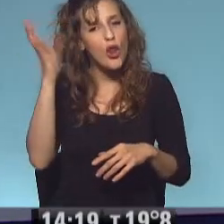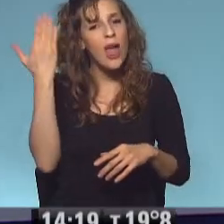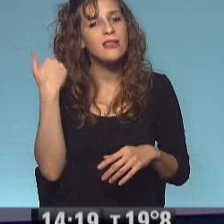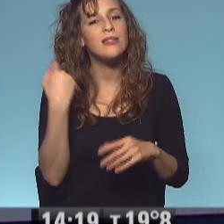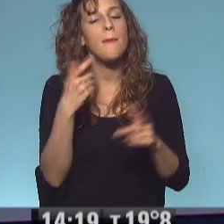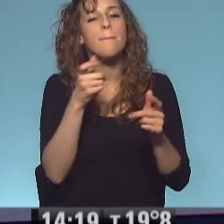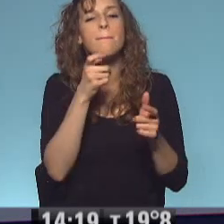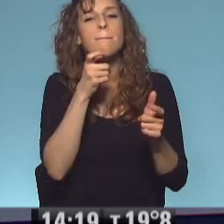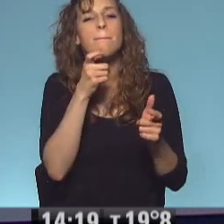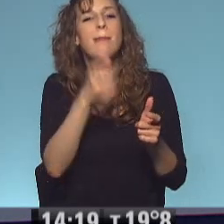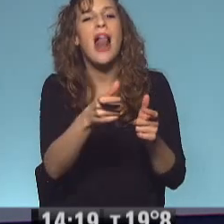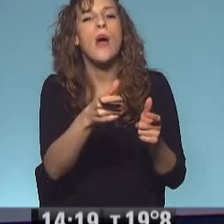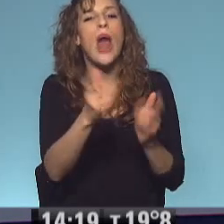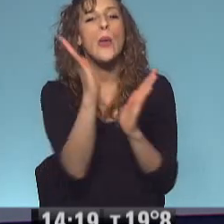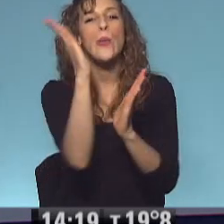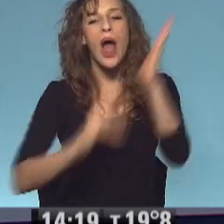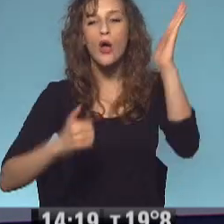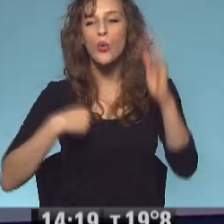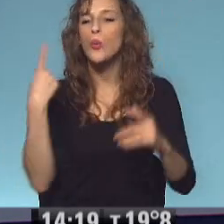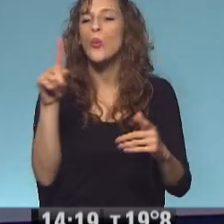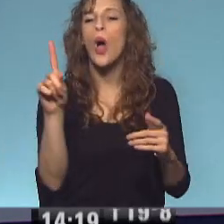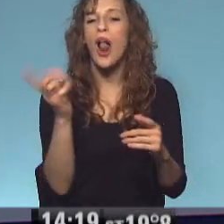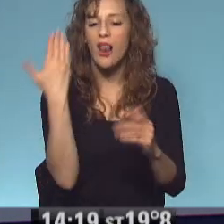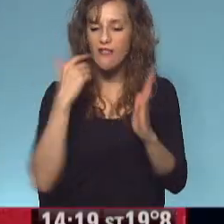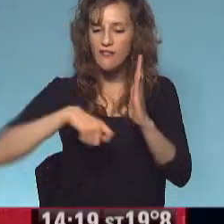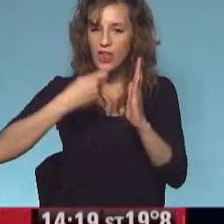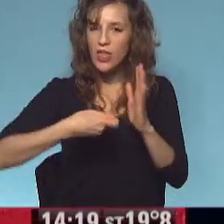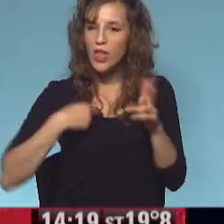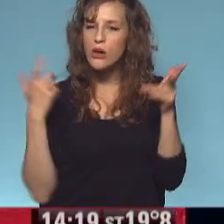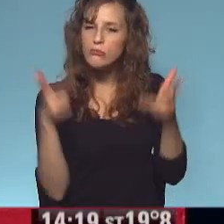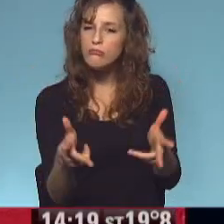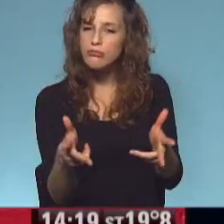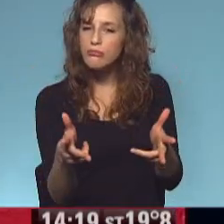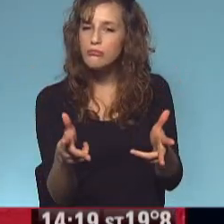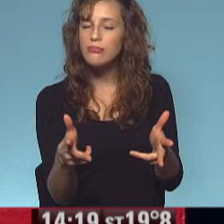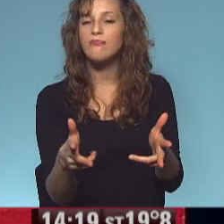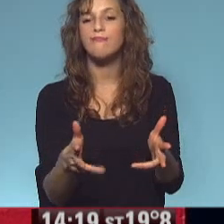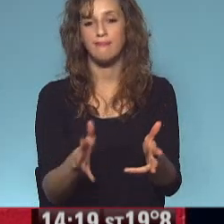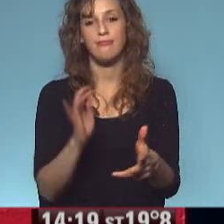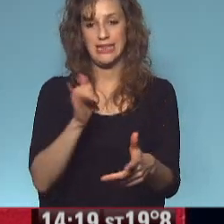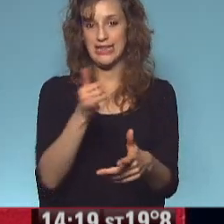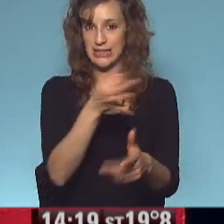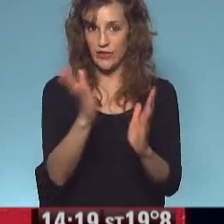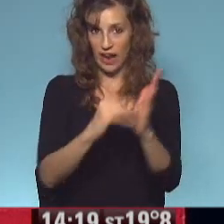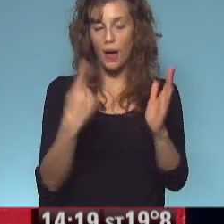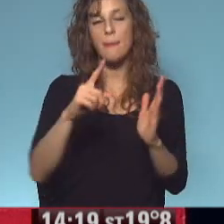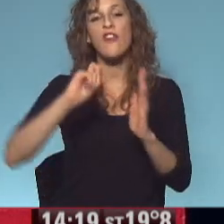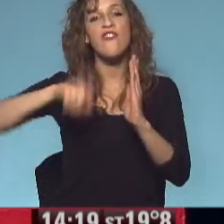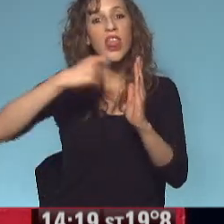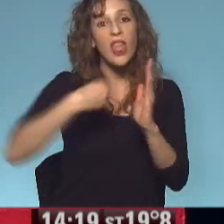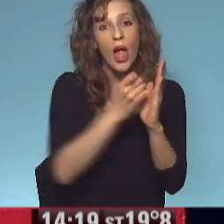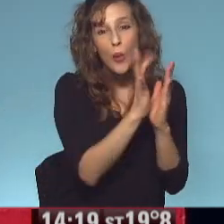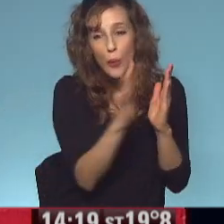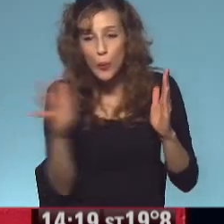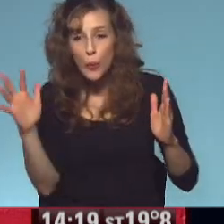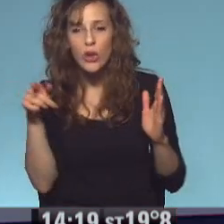Guardapolvo es una palabra blanca, ¿no? Harina es una palabra blanca. ¿No eran? Sí, pero Son palabras blancas, pero no las dijeron en el video. Ah,